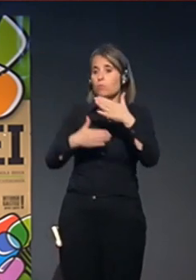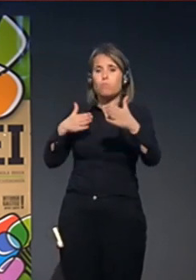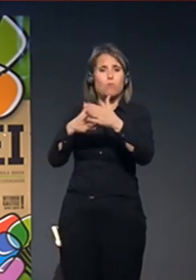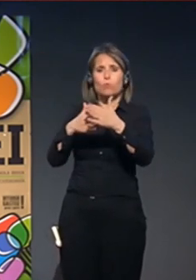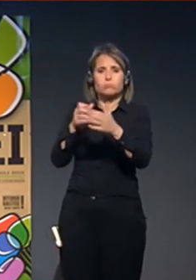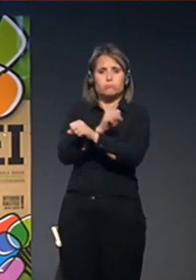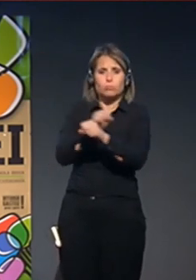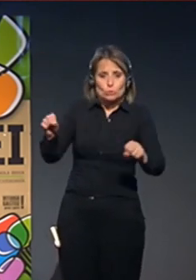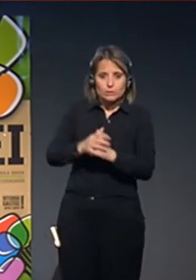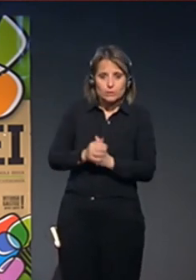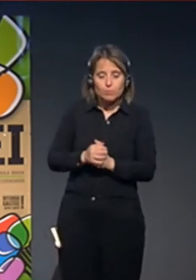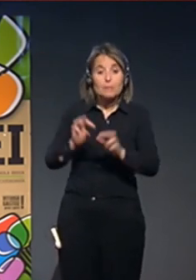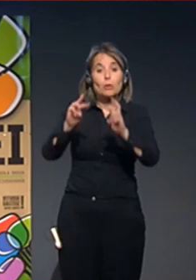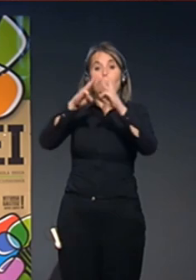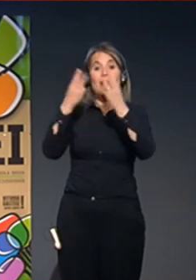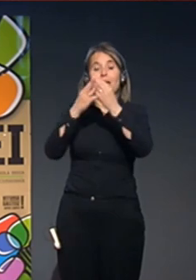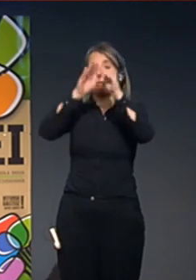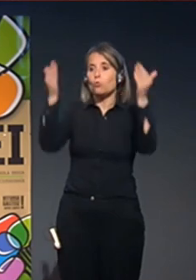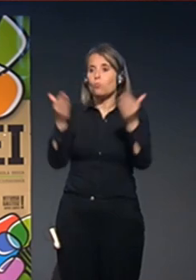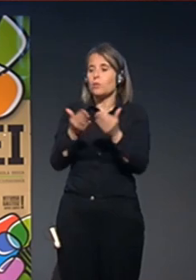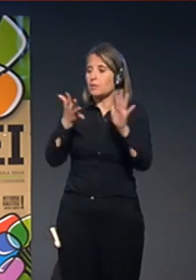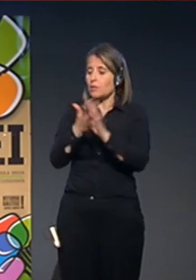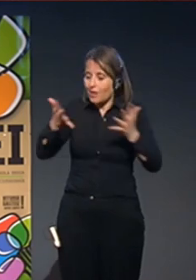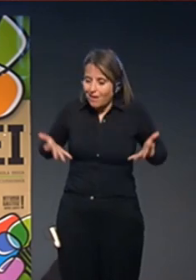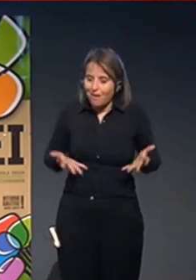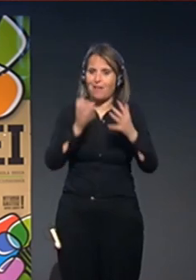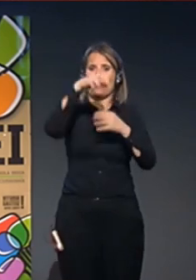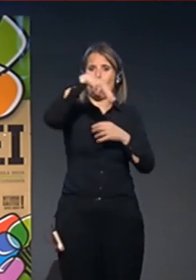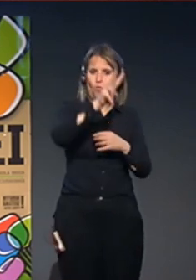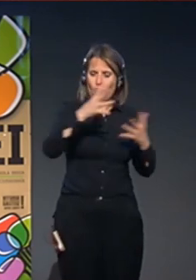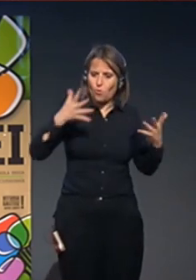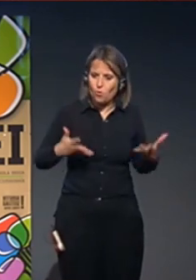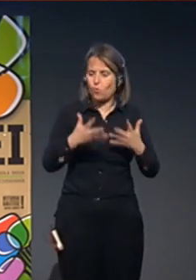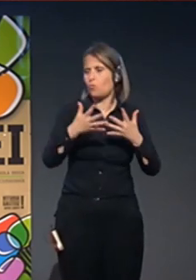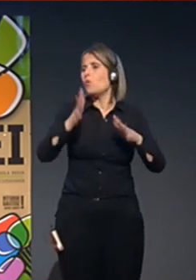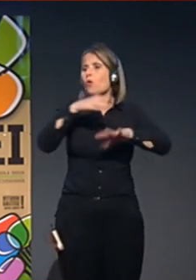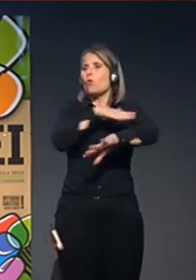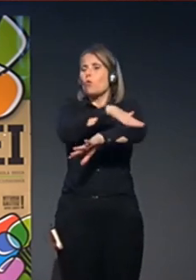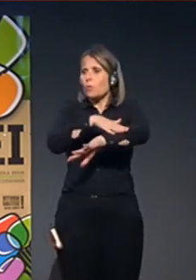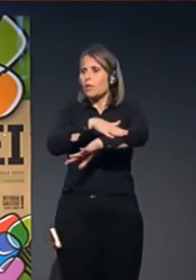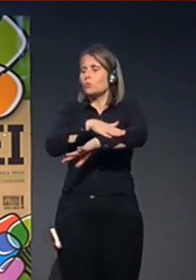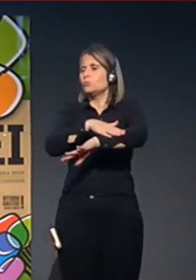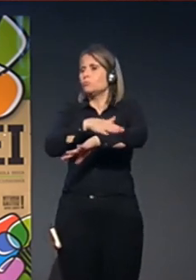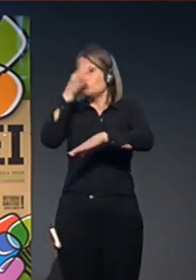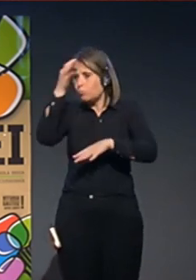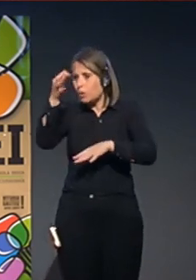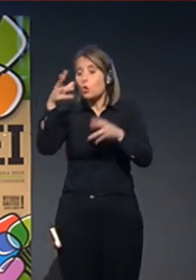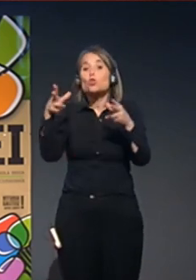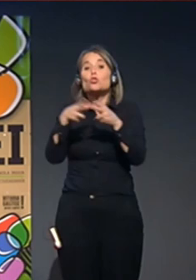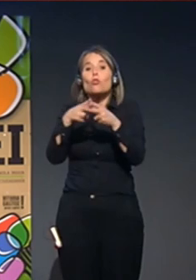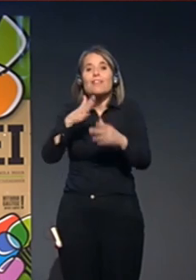parlamento mundial que actúe como contrapeso de Naciones Unidas foro de gobierno foro de los pueblos la sociedad civil